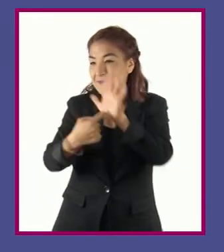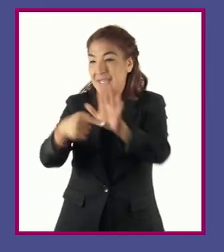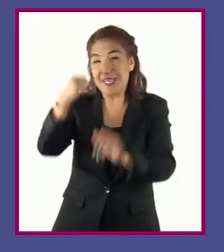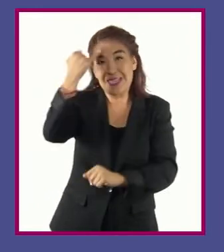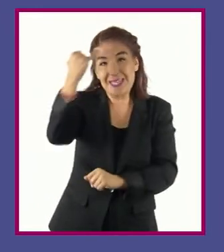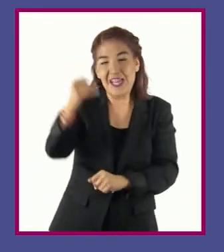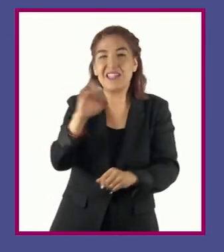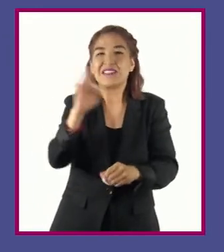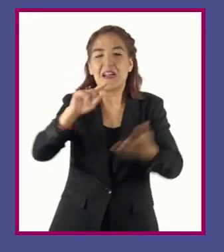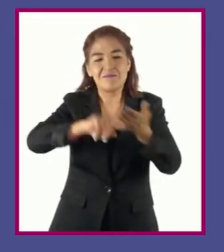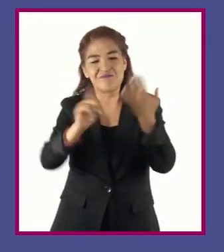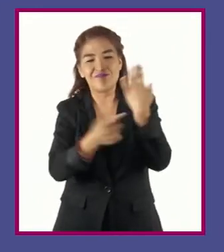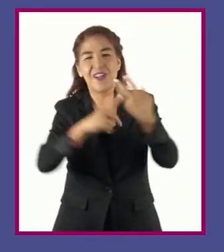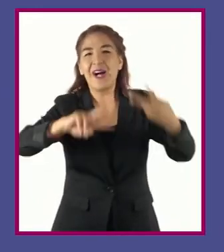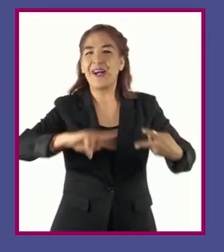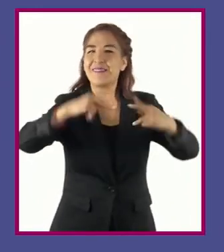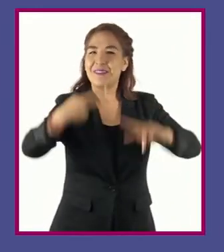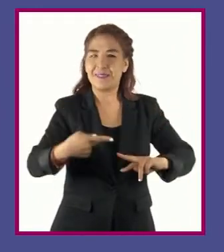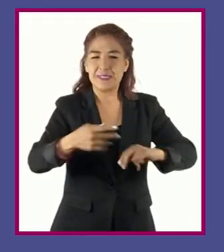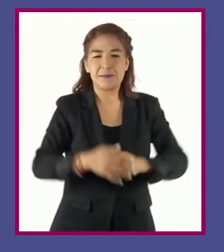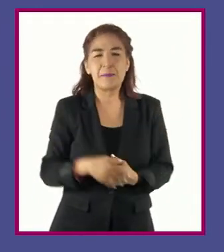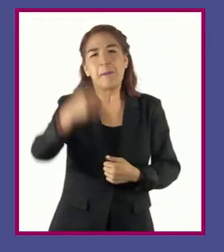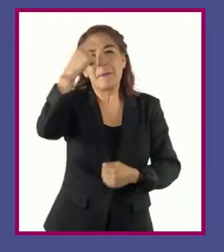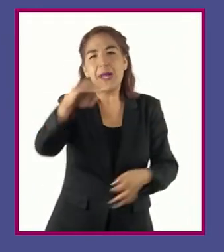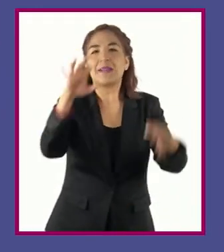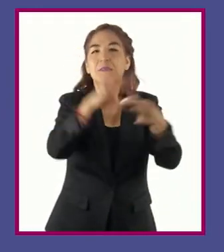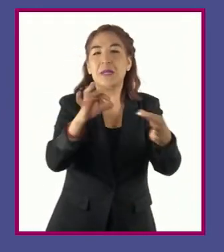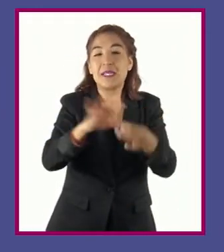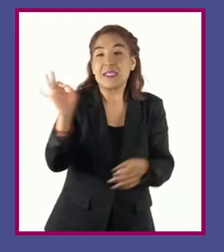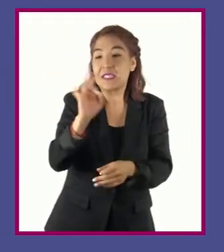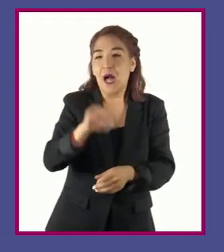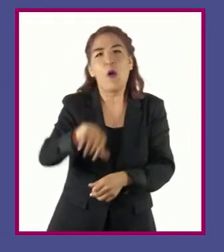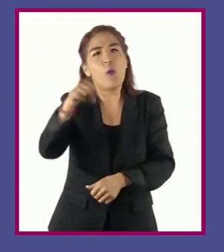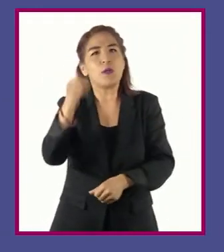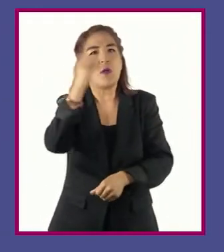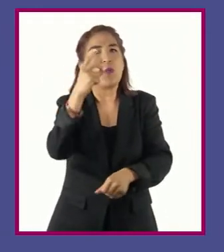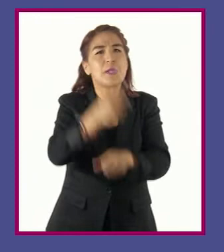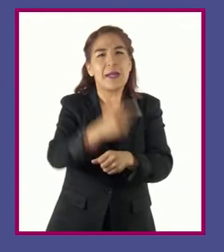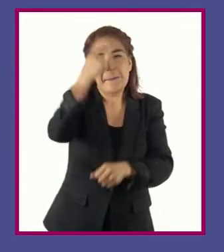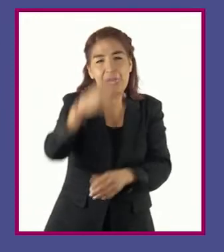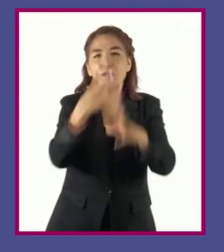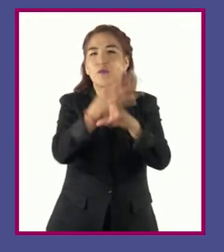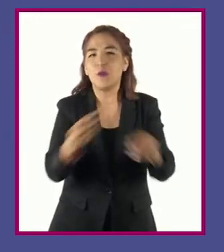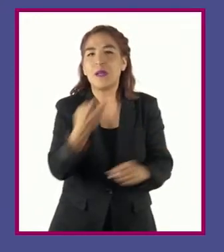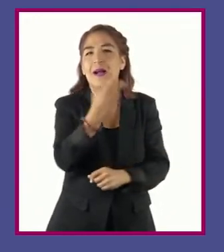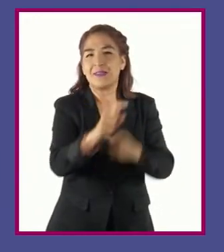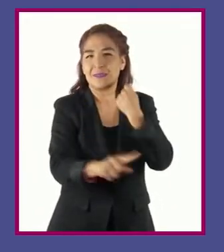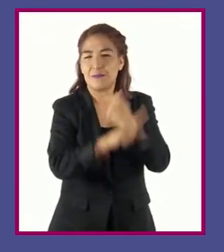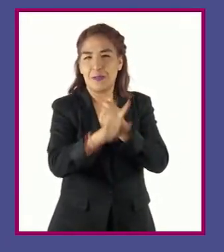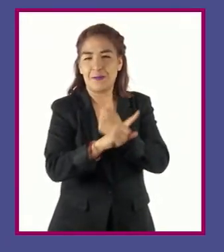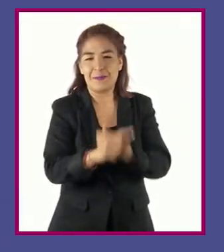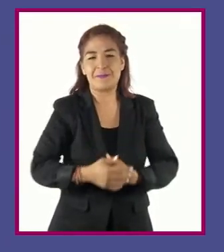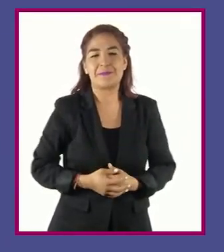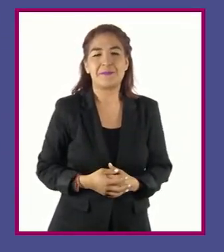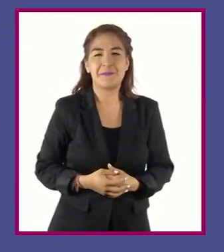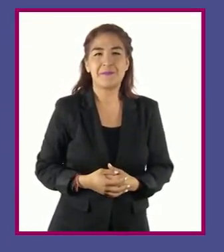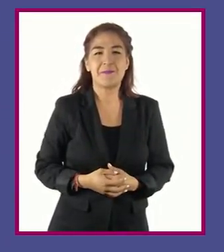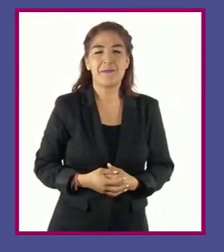que se contraponen, para explicar las posibles alternativas de solución del problema.